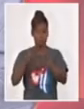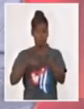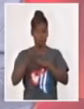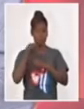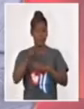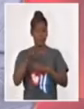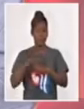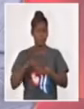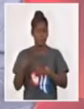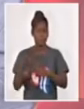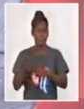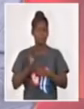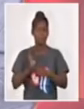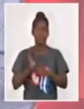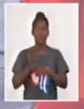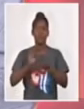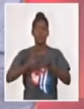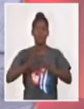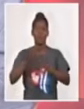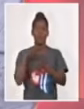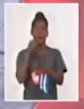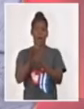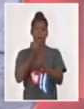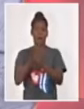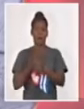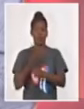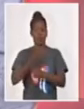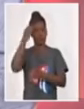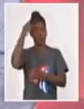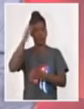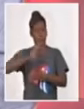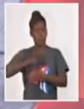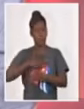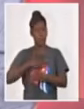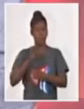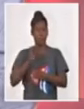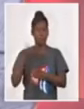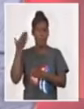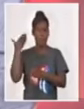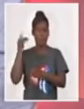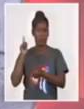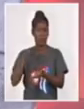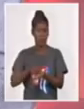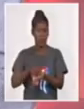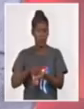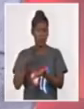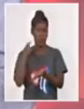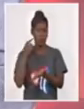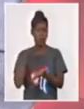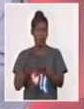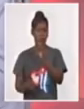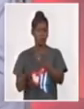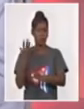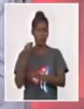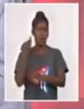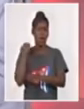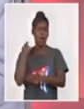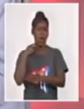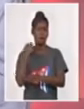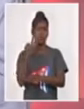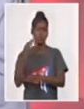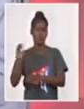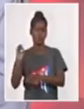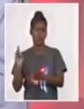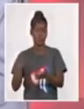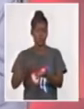comercialización que tradicionalmente se venía realizando en el comercio, exactamente,